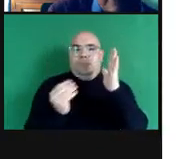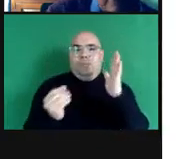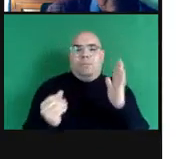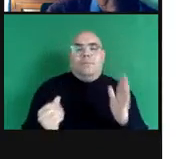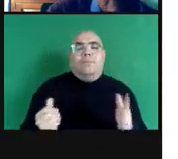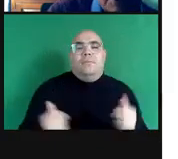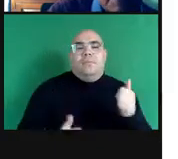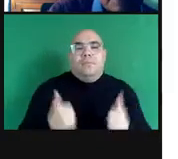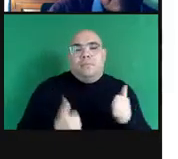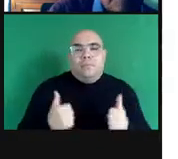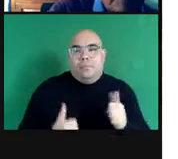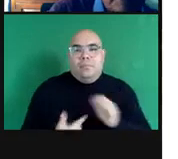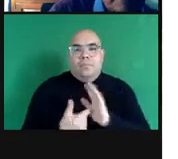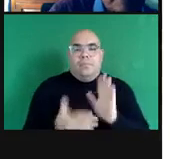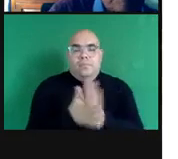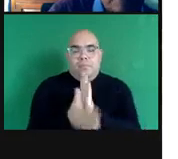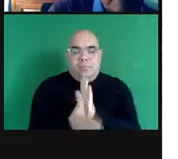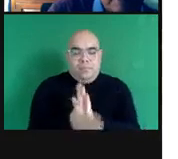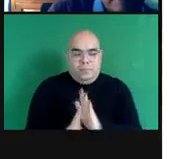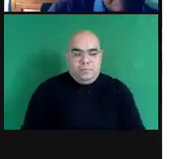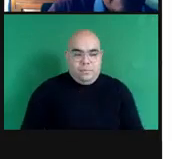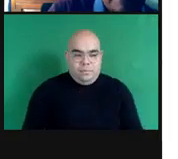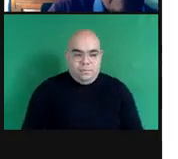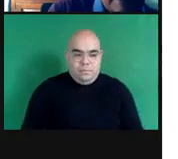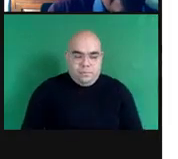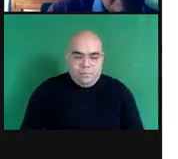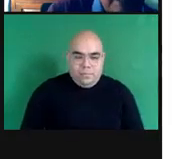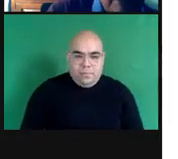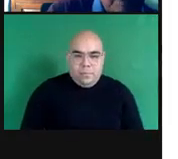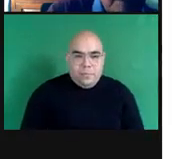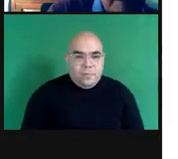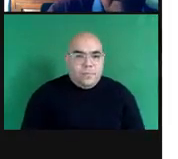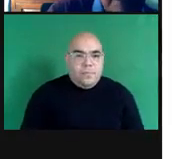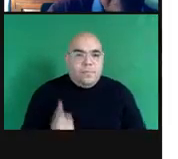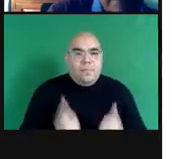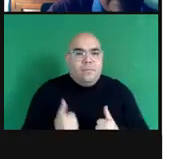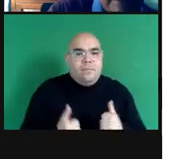esto ya es como conservación preventiva, es